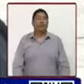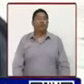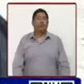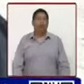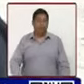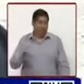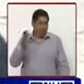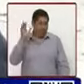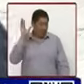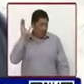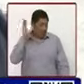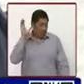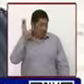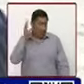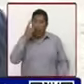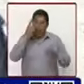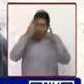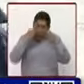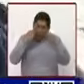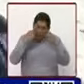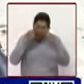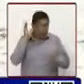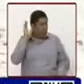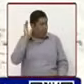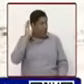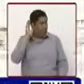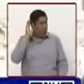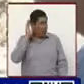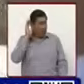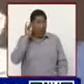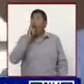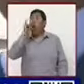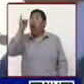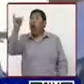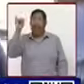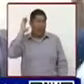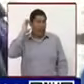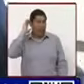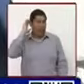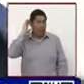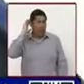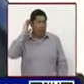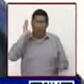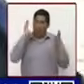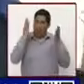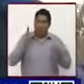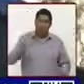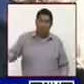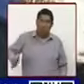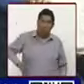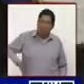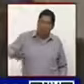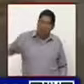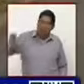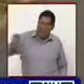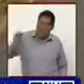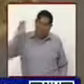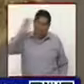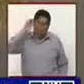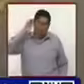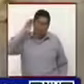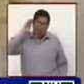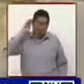Se escucha llantos, aullidos, todo eso. Es como si el perro estuviera aullando aquí adentro, así